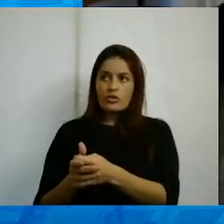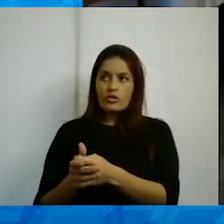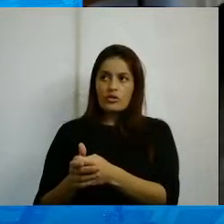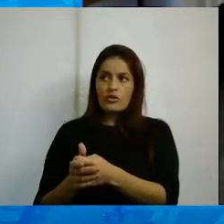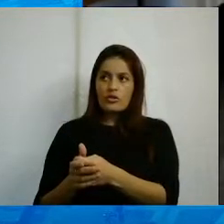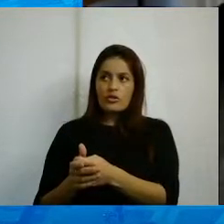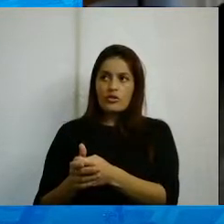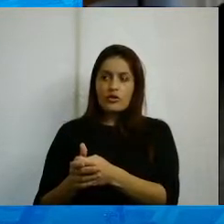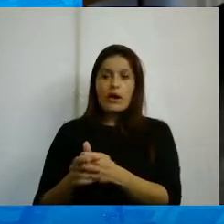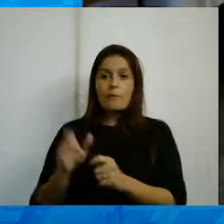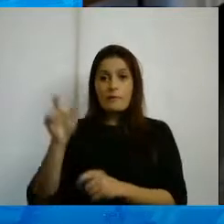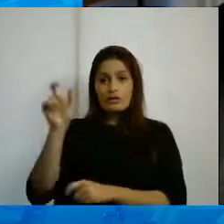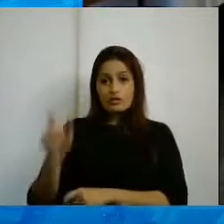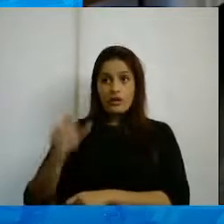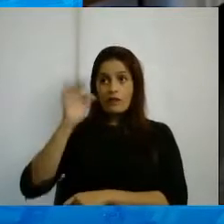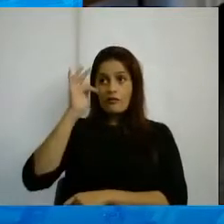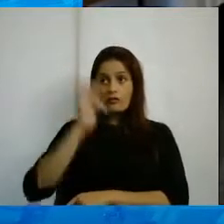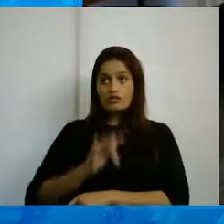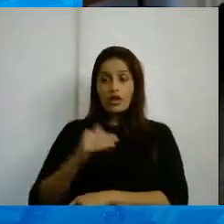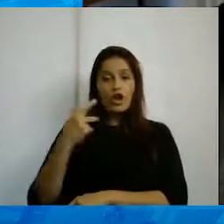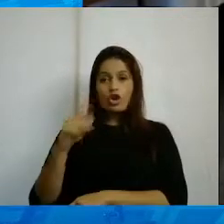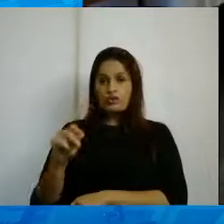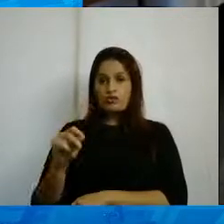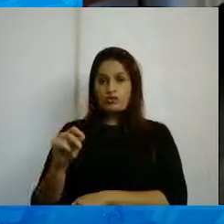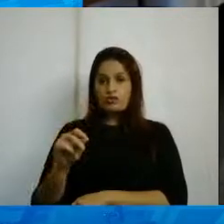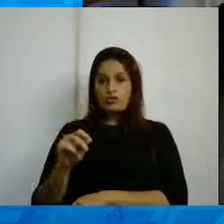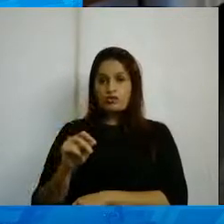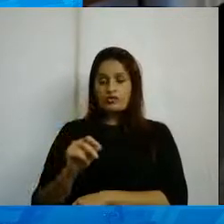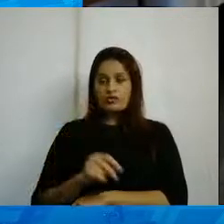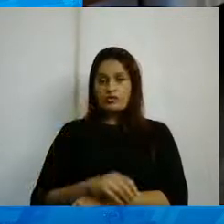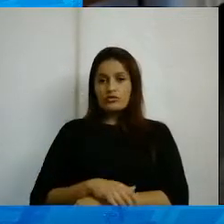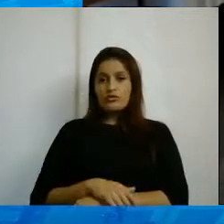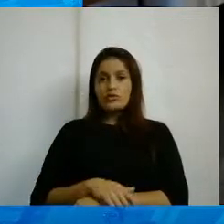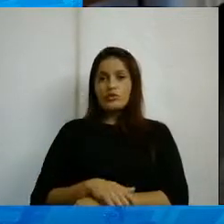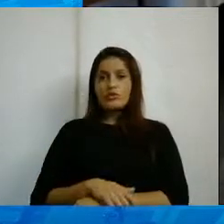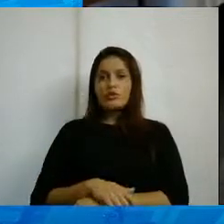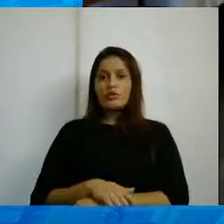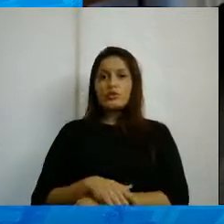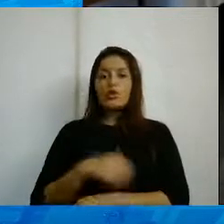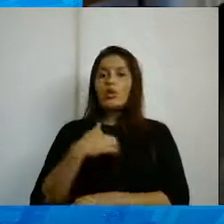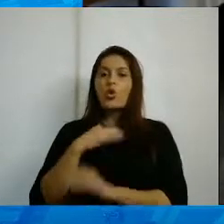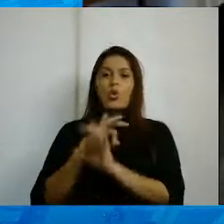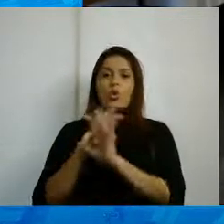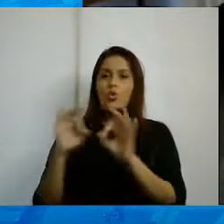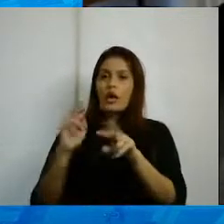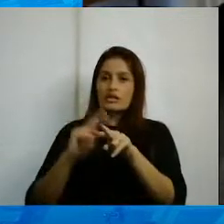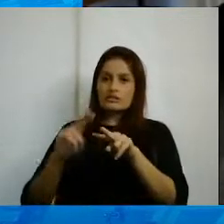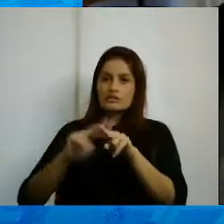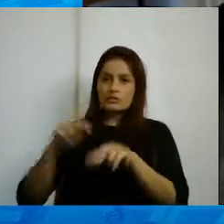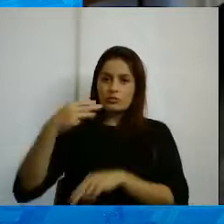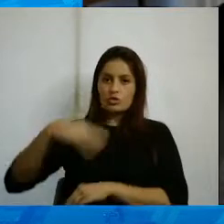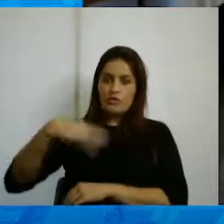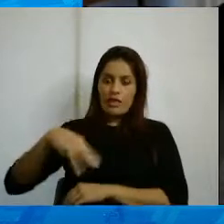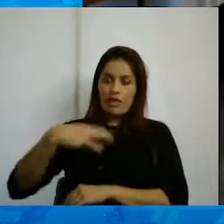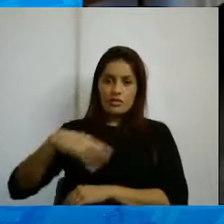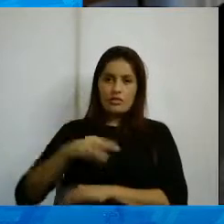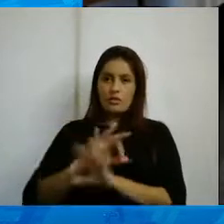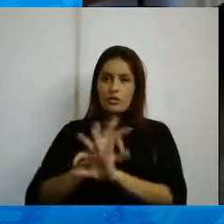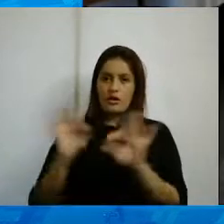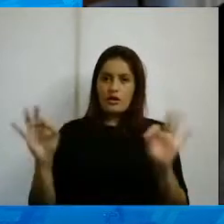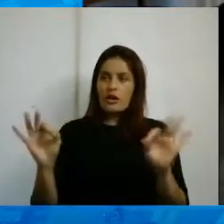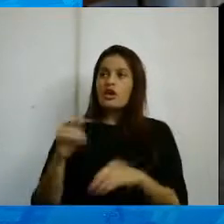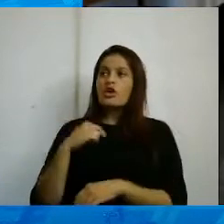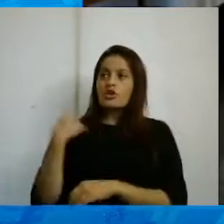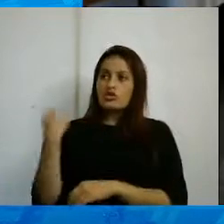funcionario no, concejal. ¿Y por qué? Hasta este momento no lo hemos hecho. Es un procedimiento que nunca se ha hecho acá en la municipalidad. Tenemos